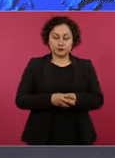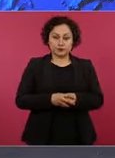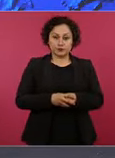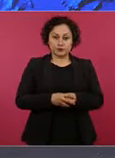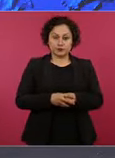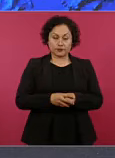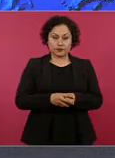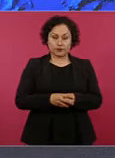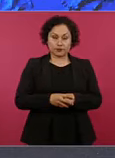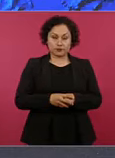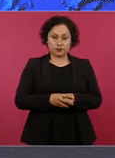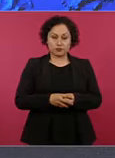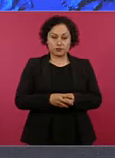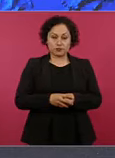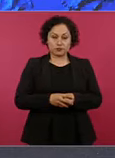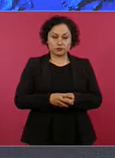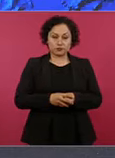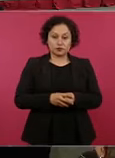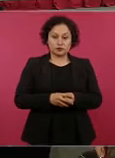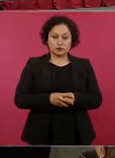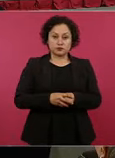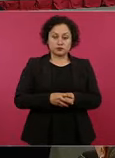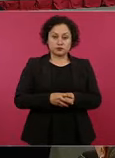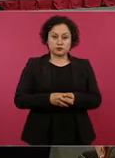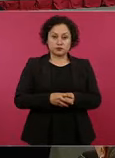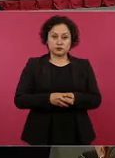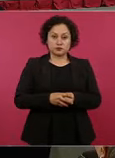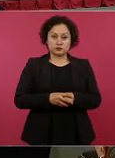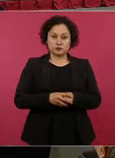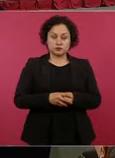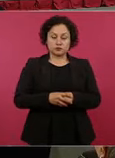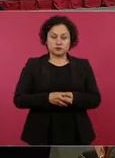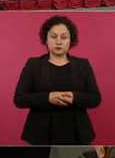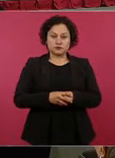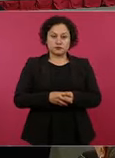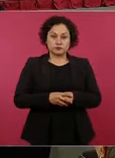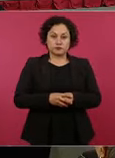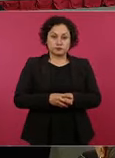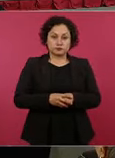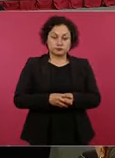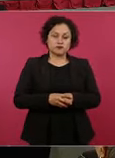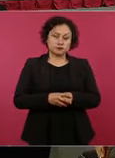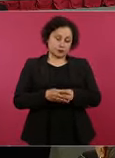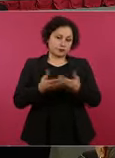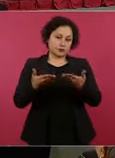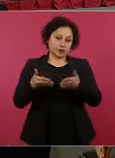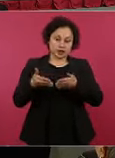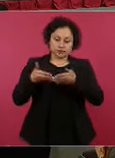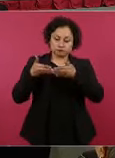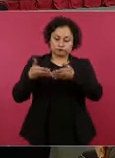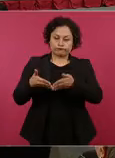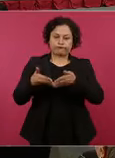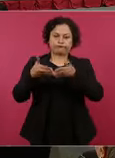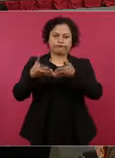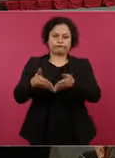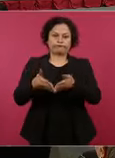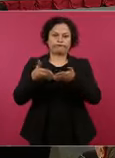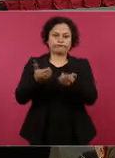Y había el transporte marítimo de cabotaje